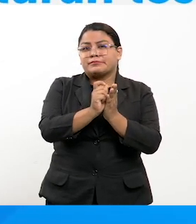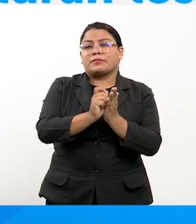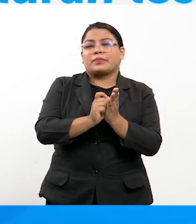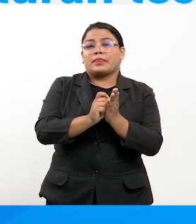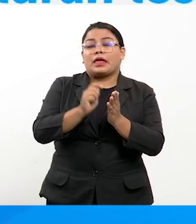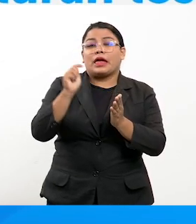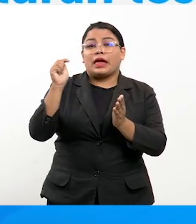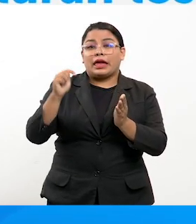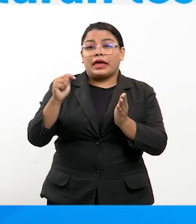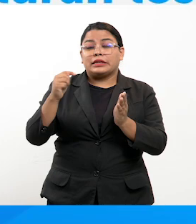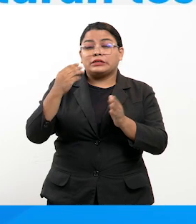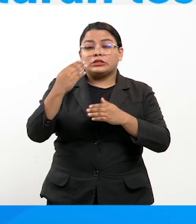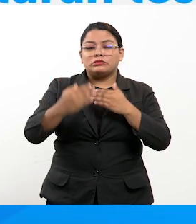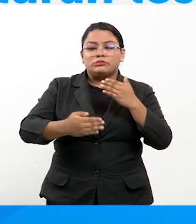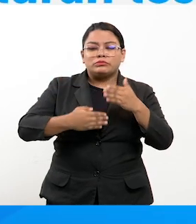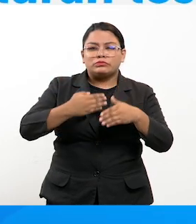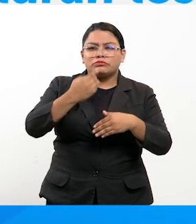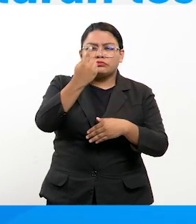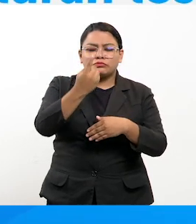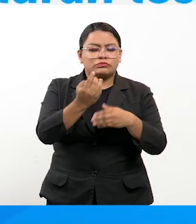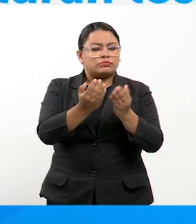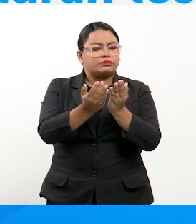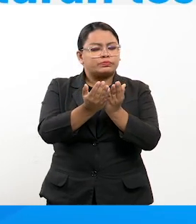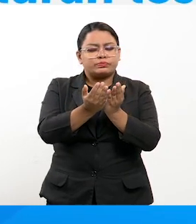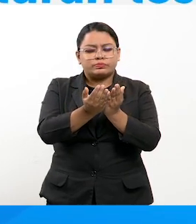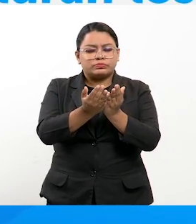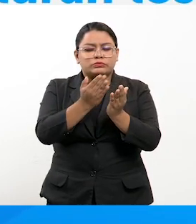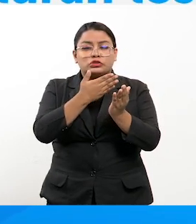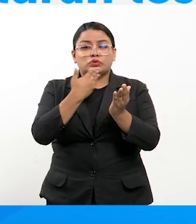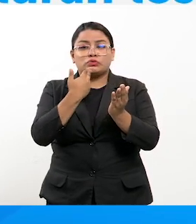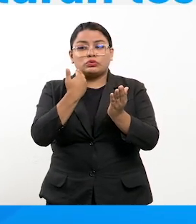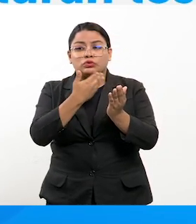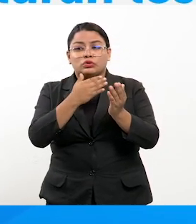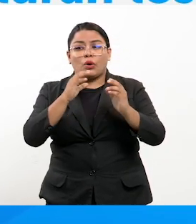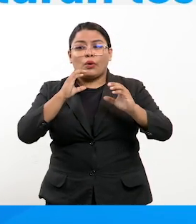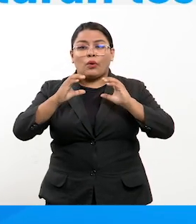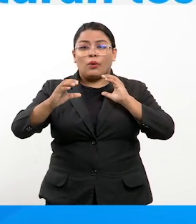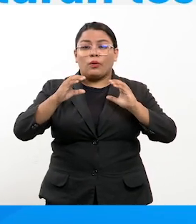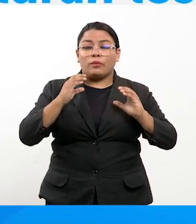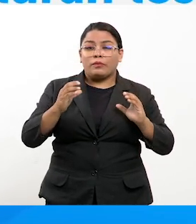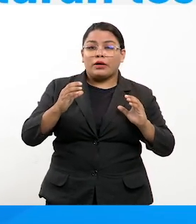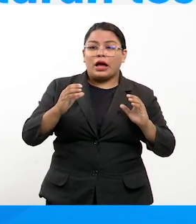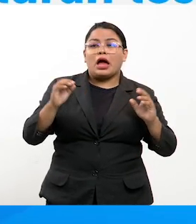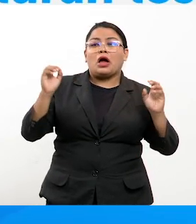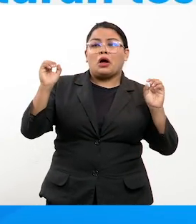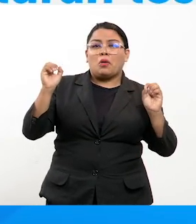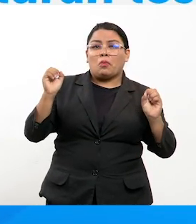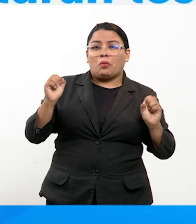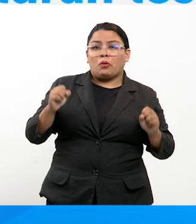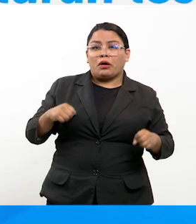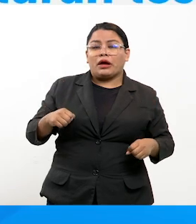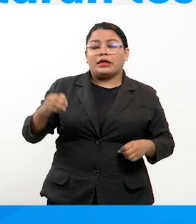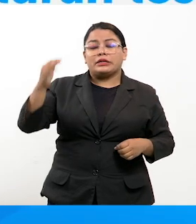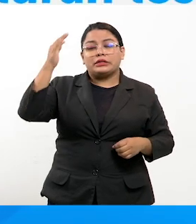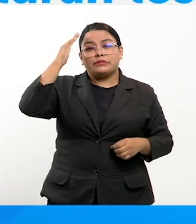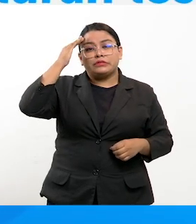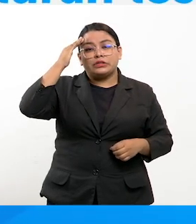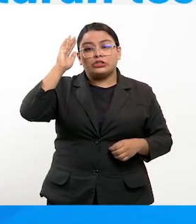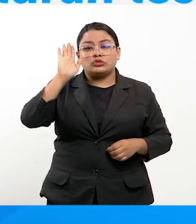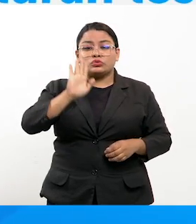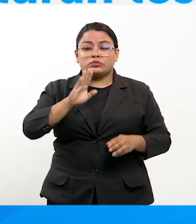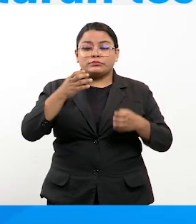este proceso, el lector se enfrenta a una situación comunicativa en la que se pone en juego sus conocimientos